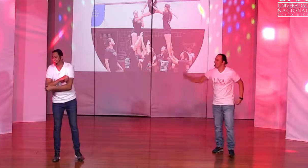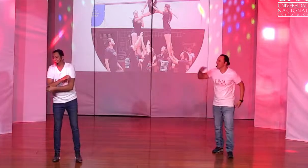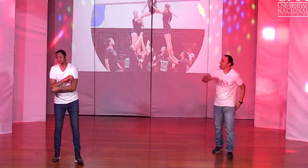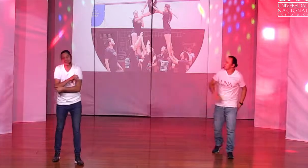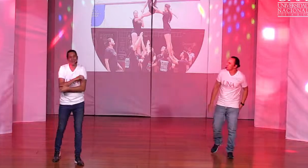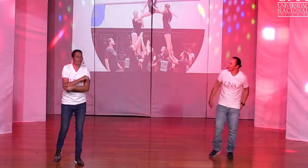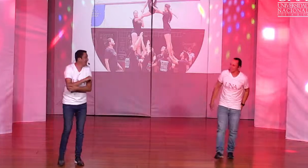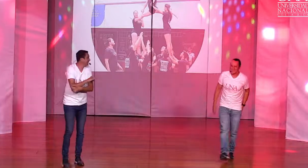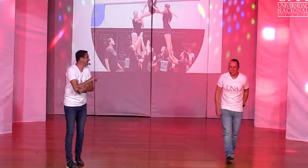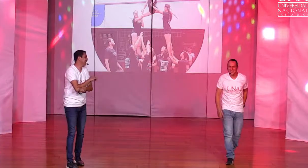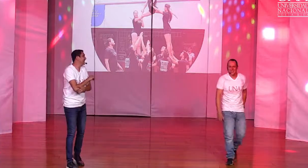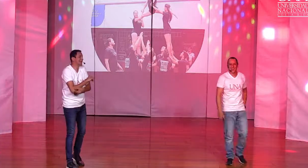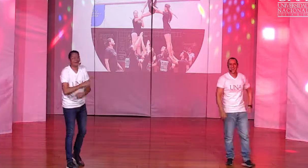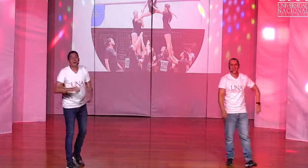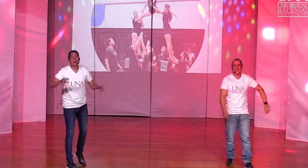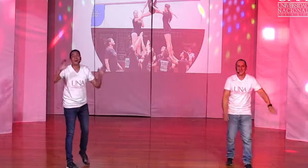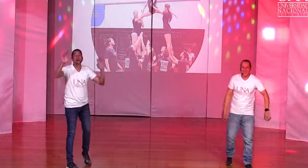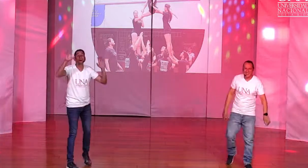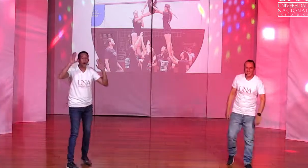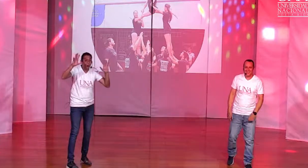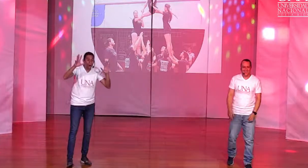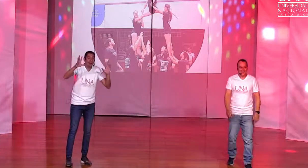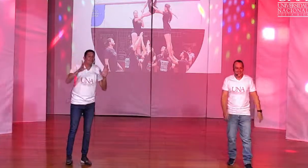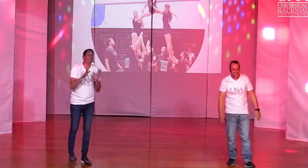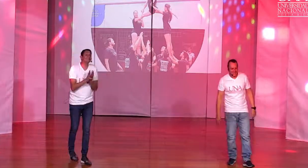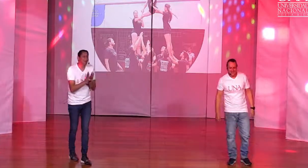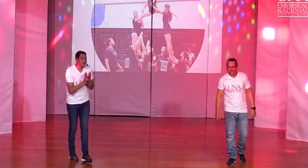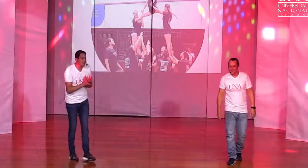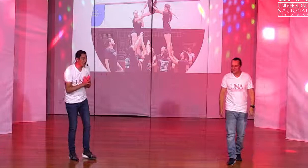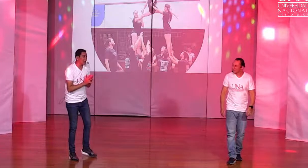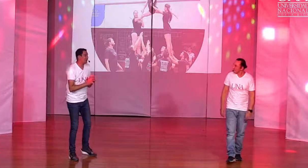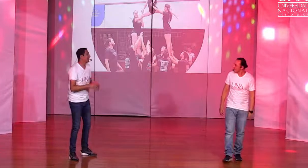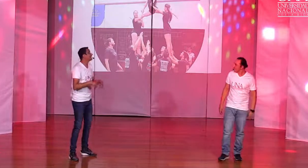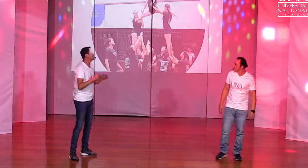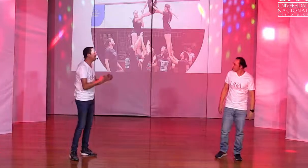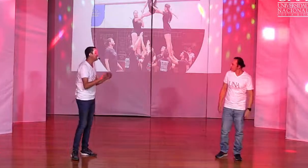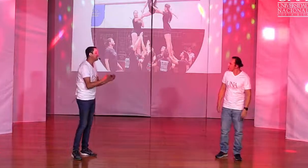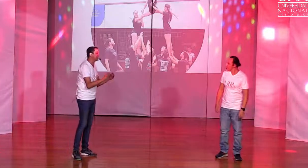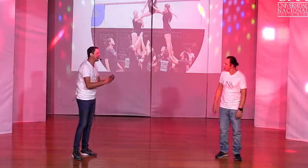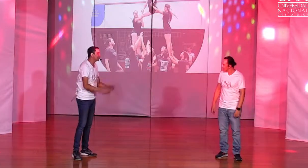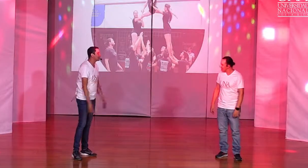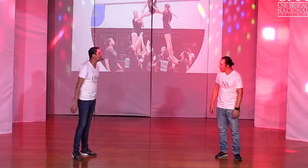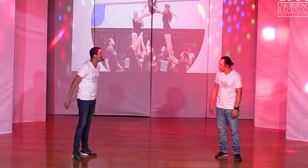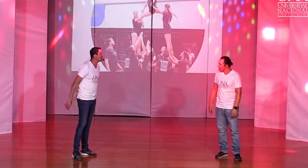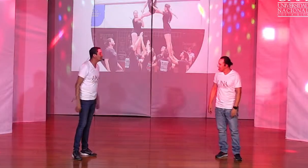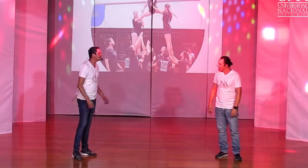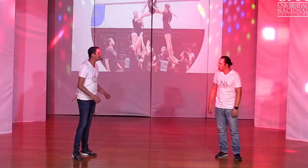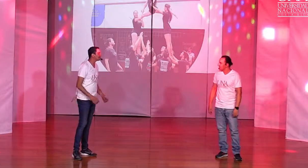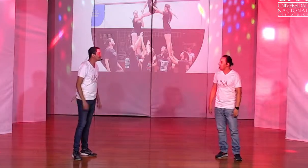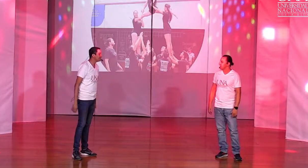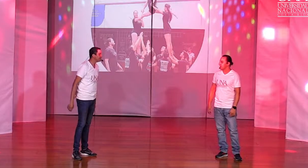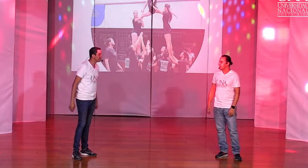Ah. Ese comentario okay. No se puede decir. No. Ok, ojo, dice la historia que al siguiente día, ¿sabe qué pasó,